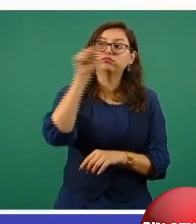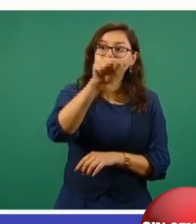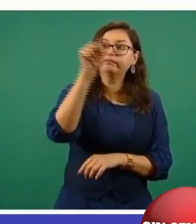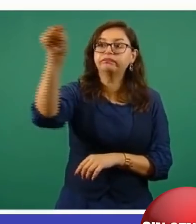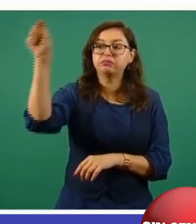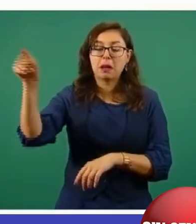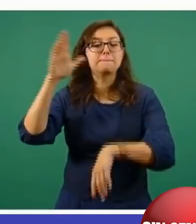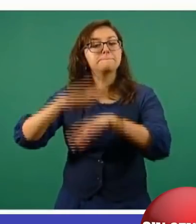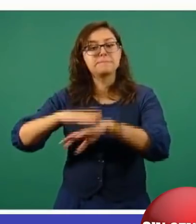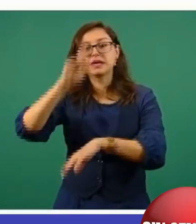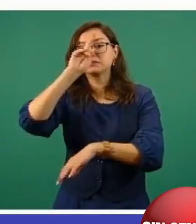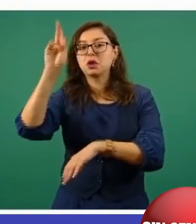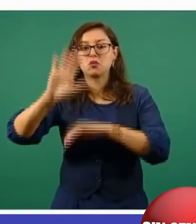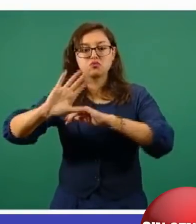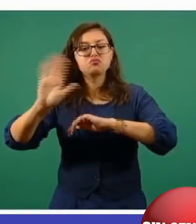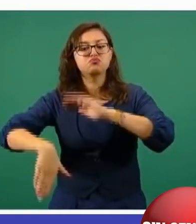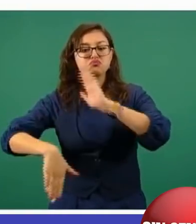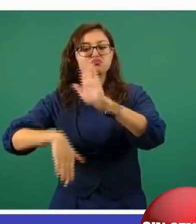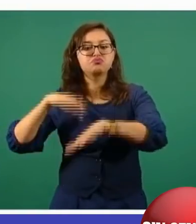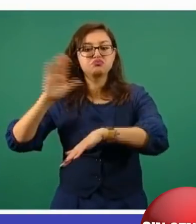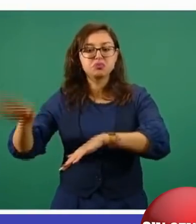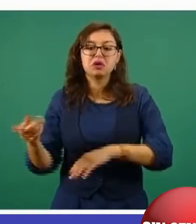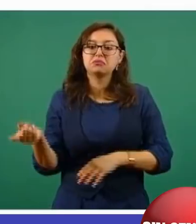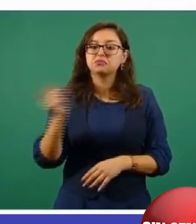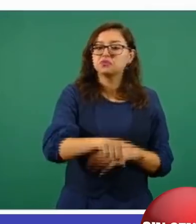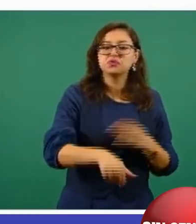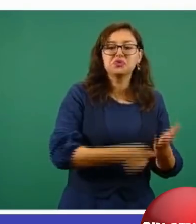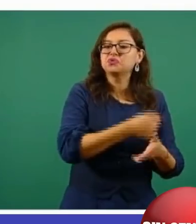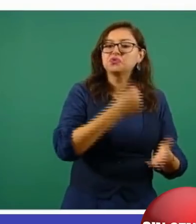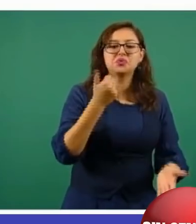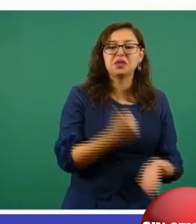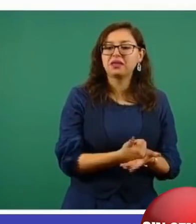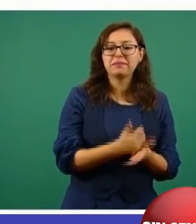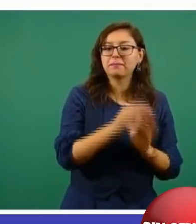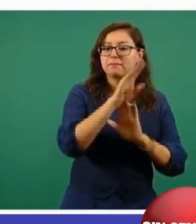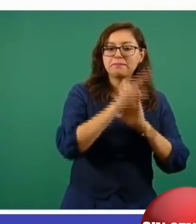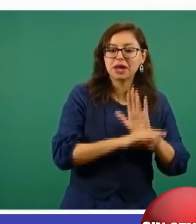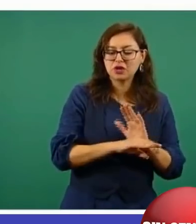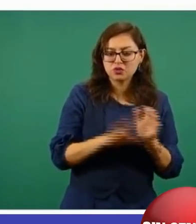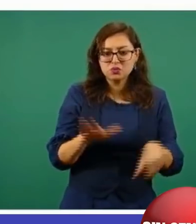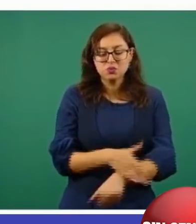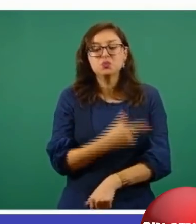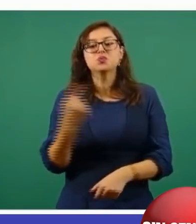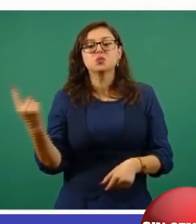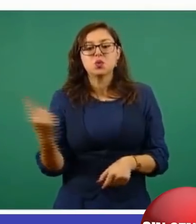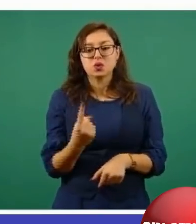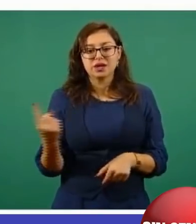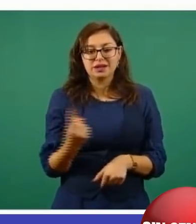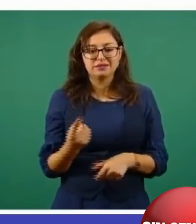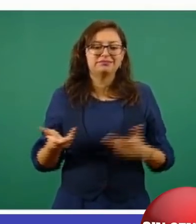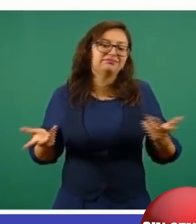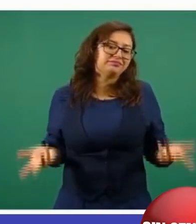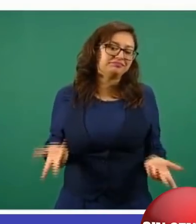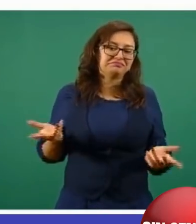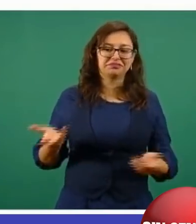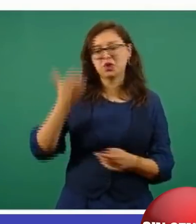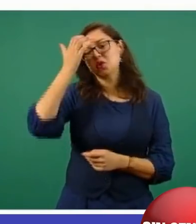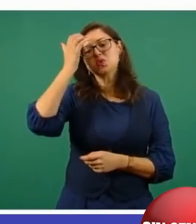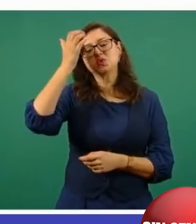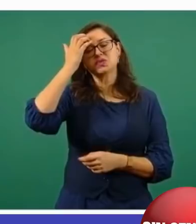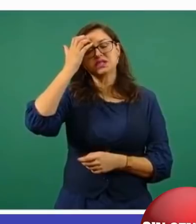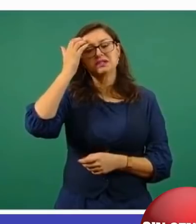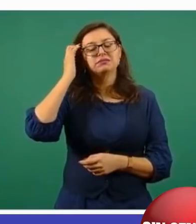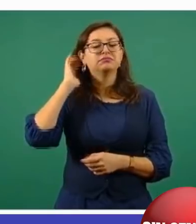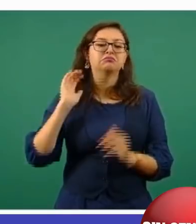metropolitanas. ¿Cuál es la explicación? Una muy obvia, ampliamente conocida en la salud pública desde hace cientos de años: